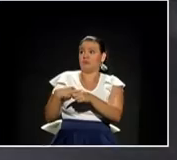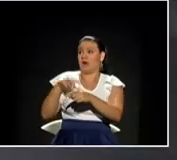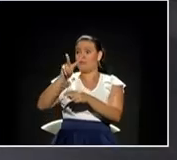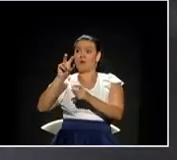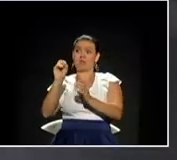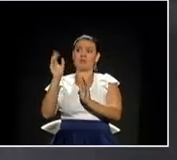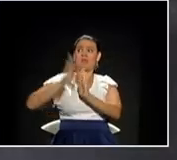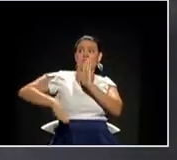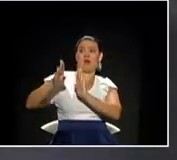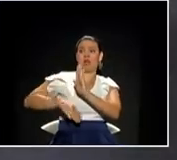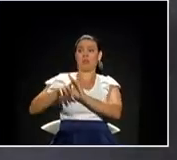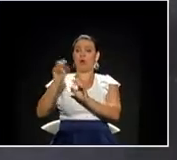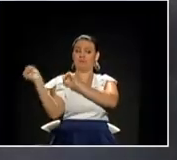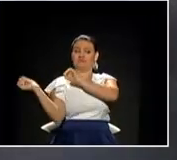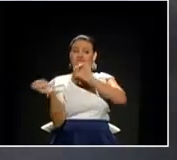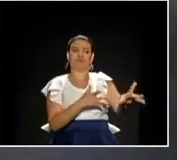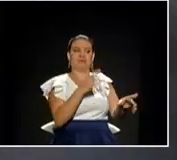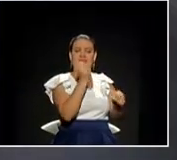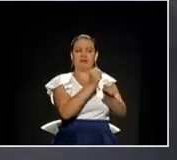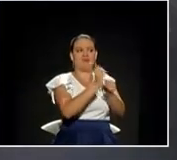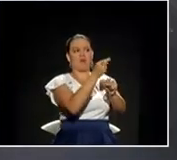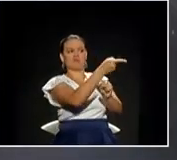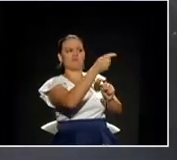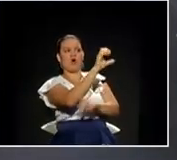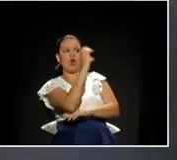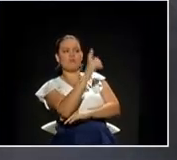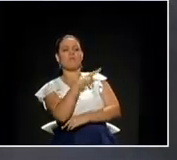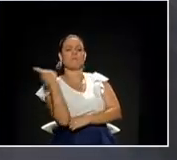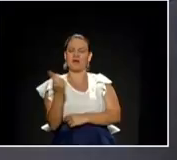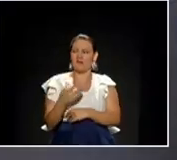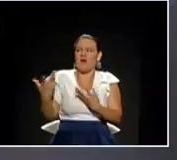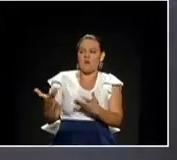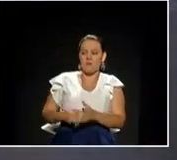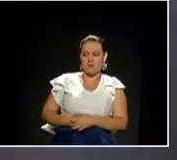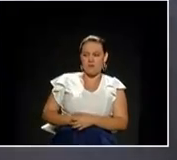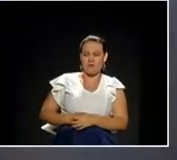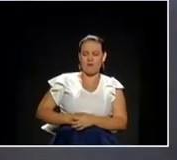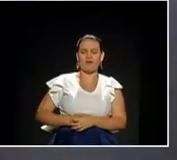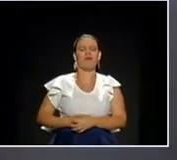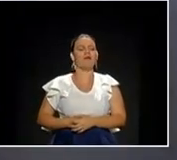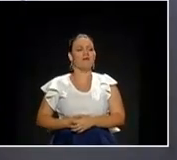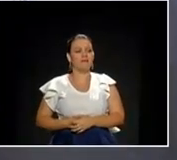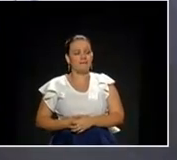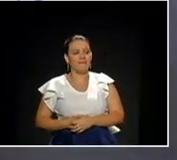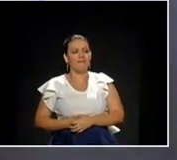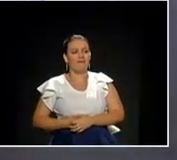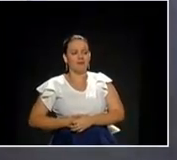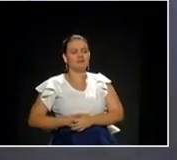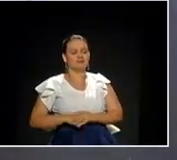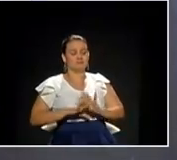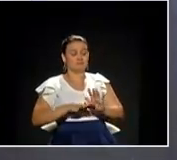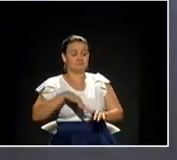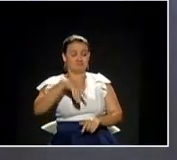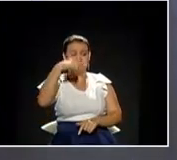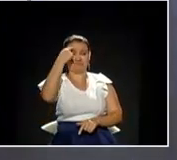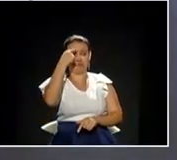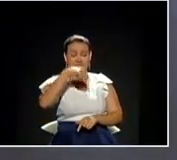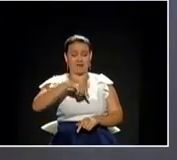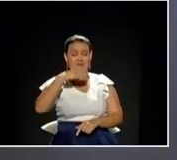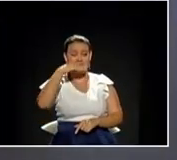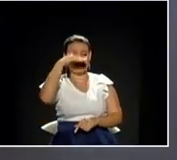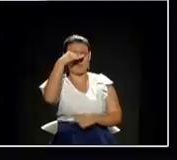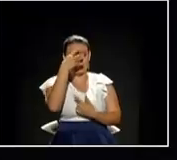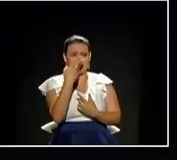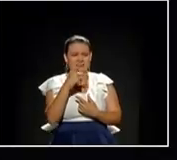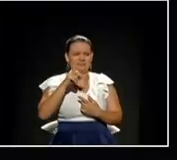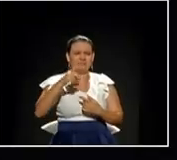la plata que va a ser entonces candidato que se mire realmente en medellín hay que trabajar no sólo por el empleo